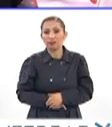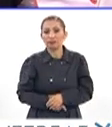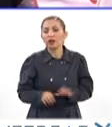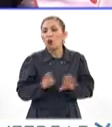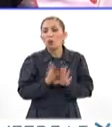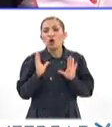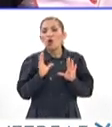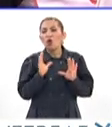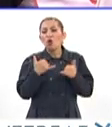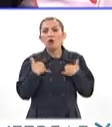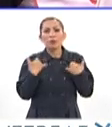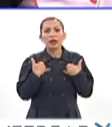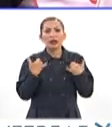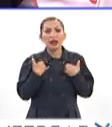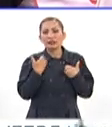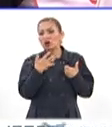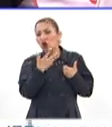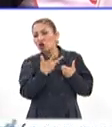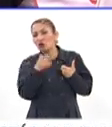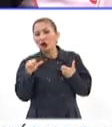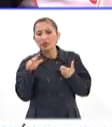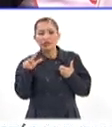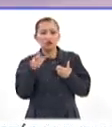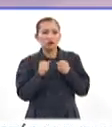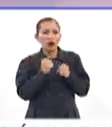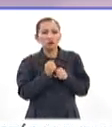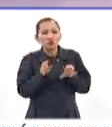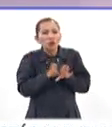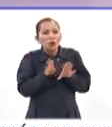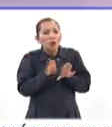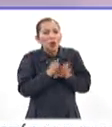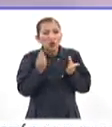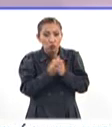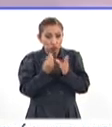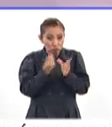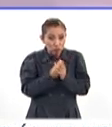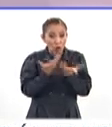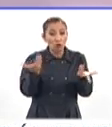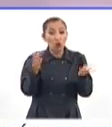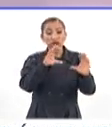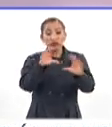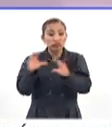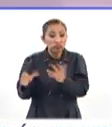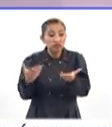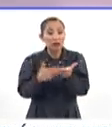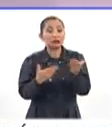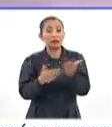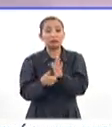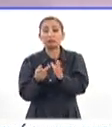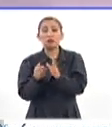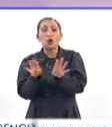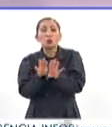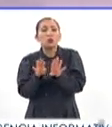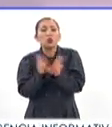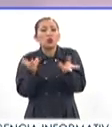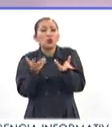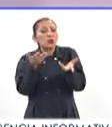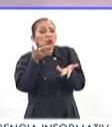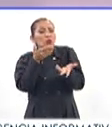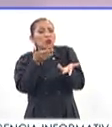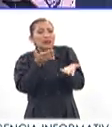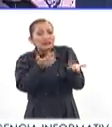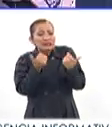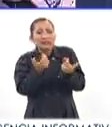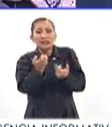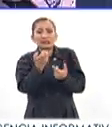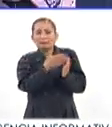se le prepara a los jóvenes de entre los 8 y los 18 años? ¿Cómo hay cursos, hay capacitación constantes?